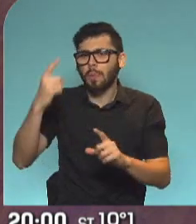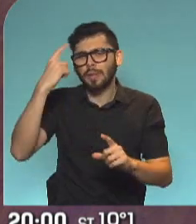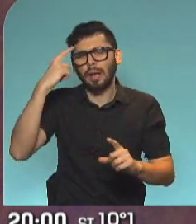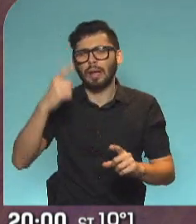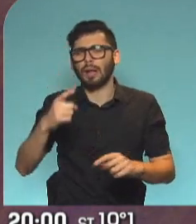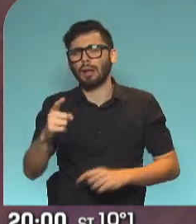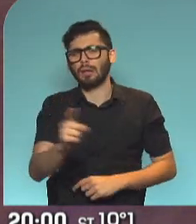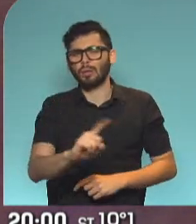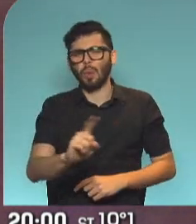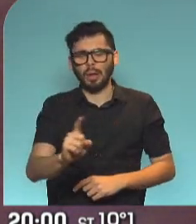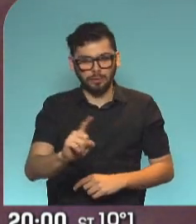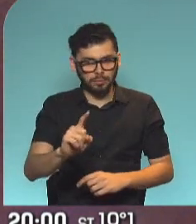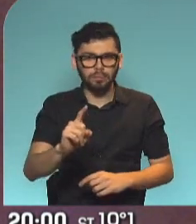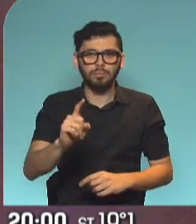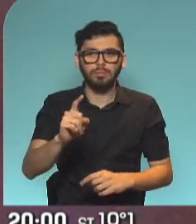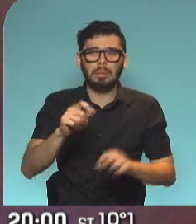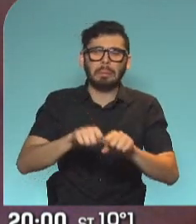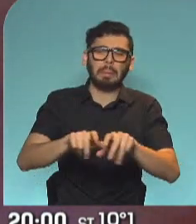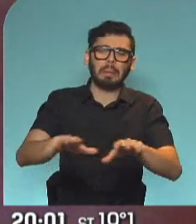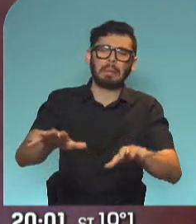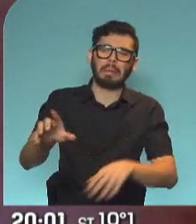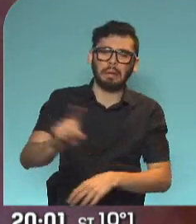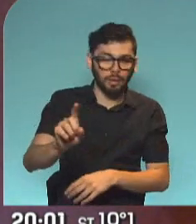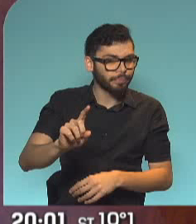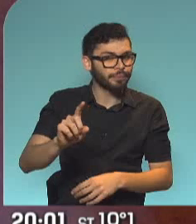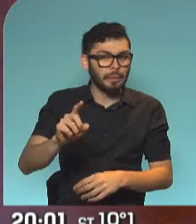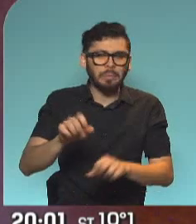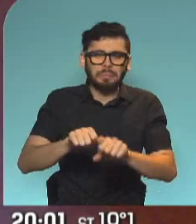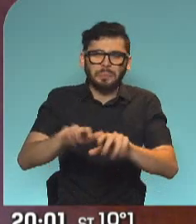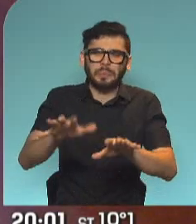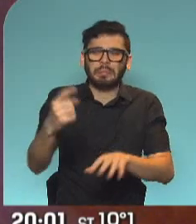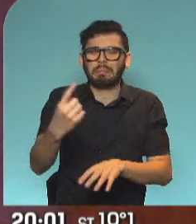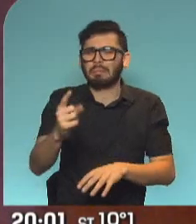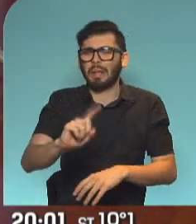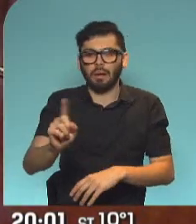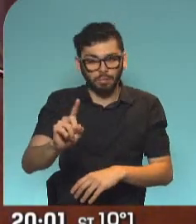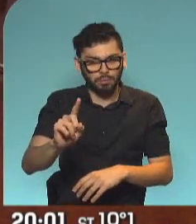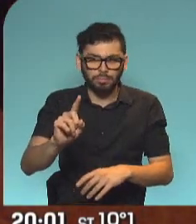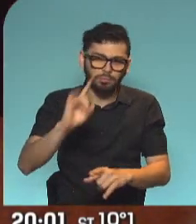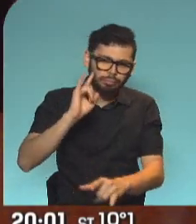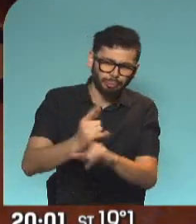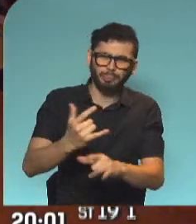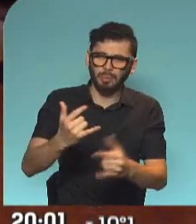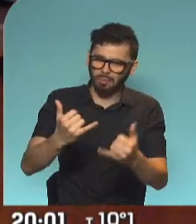lo que pega esta pandemia, de lo rápido que se propaga este virus. 12.027 hoy,